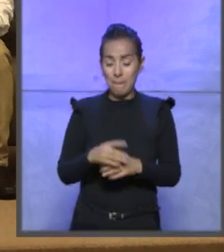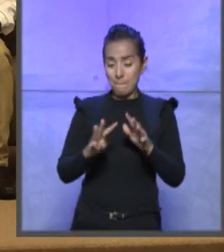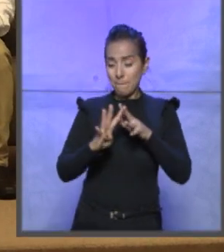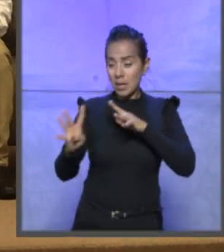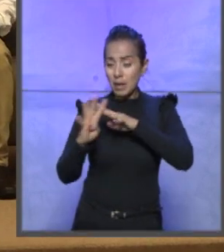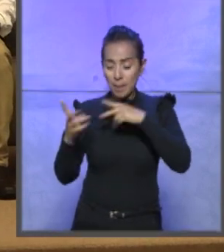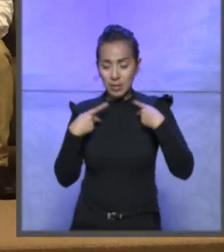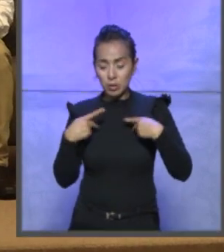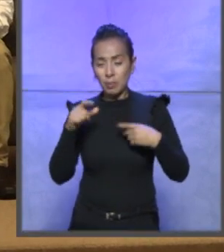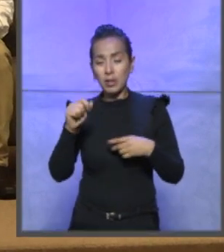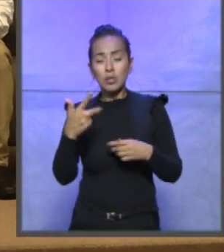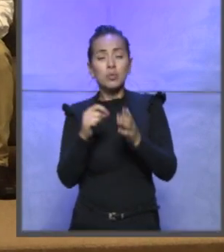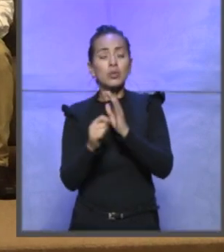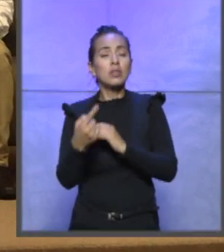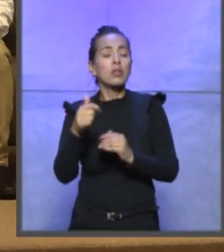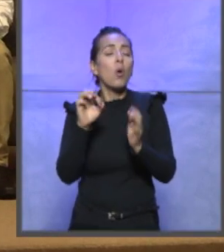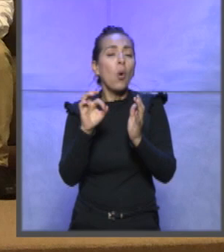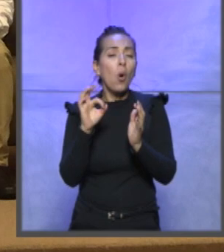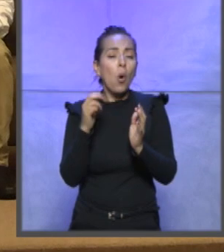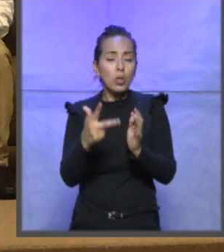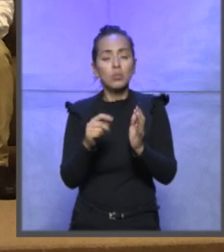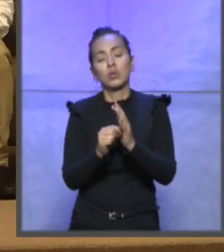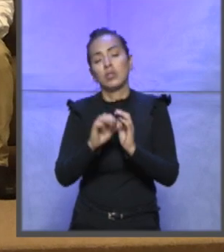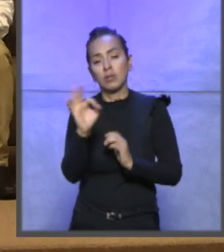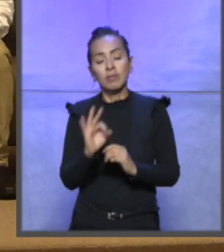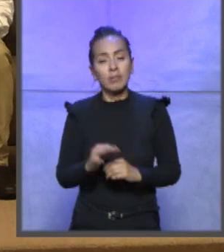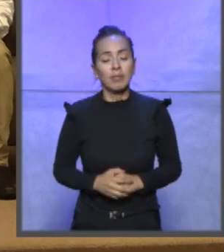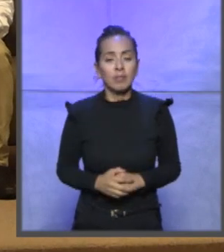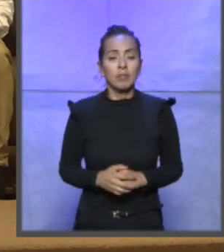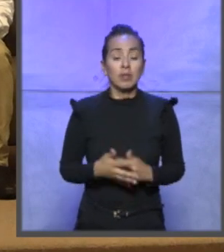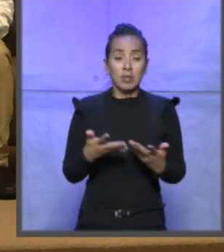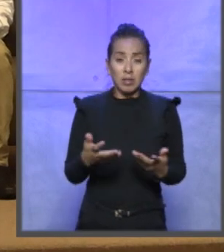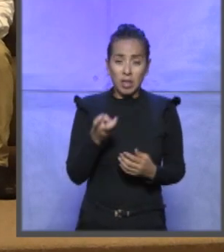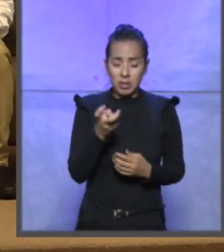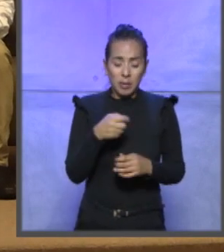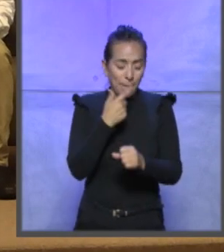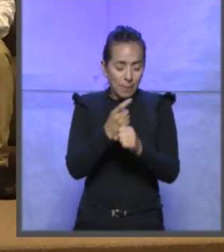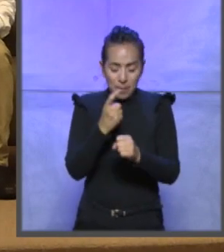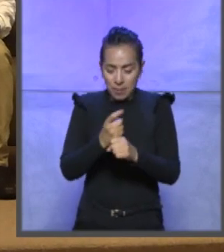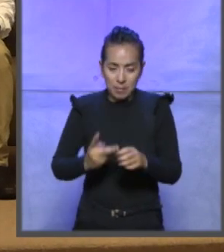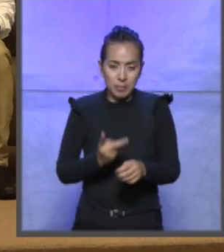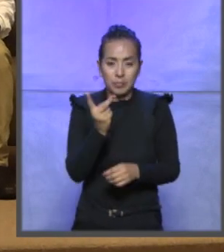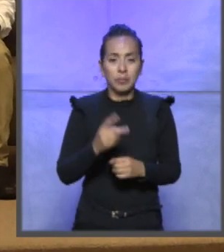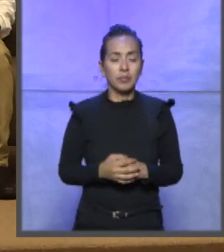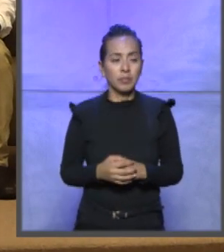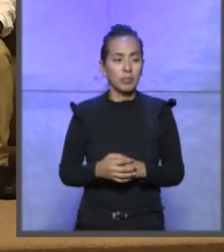con 28.8%. Datos que sin duda suenan alarmantes. Entonces, como primera pregunta,